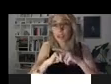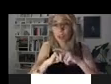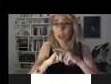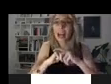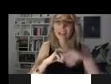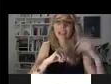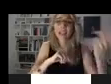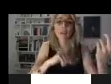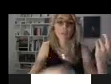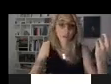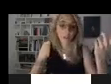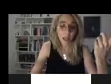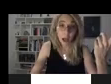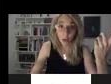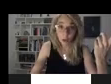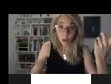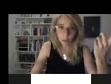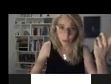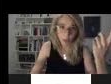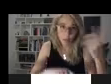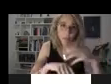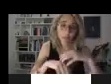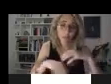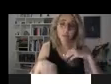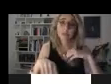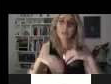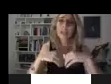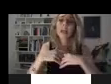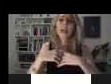de inversión alternativo frente a otros activos.